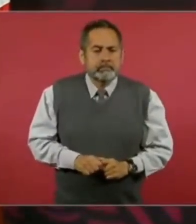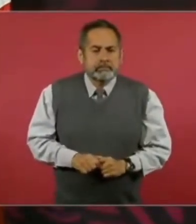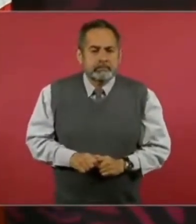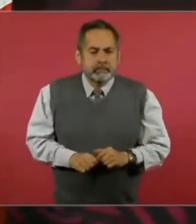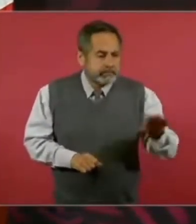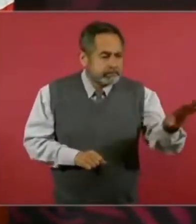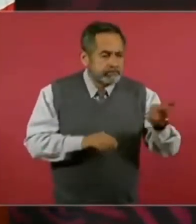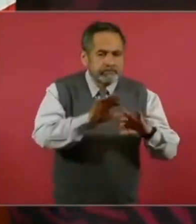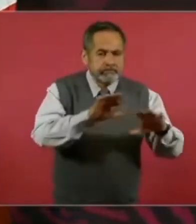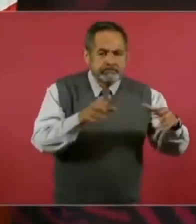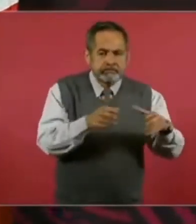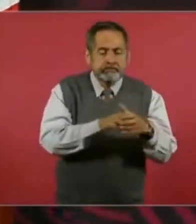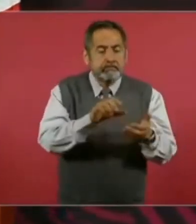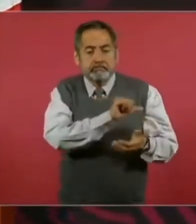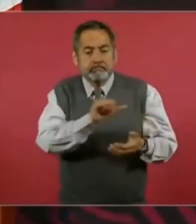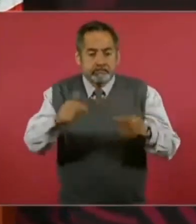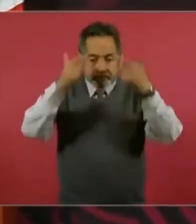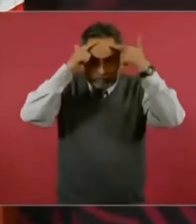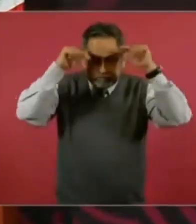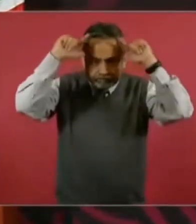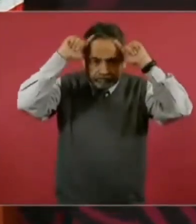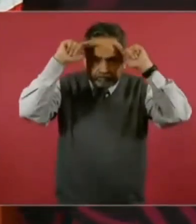elementos de la Marina